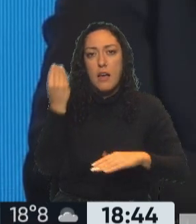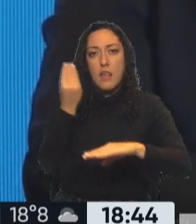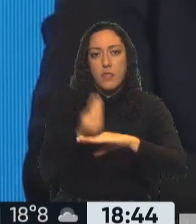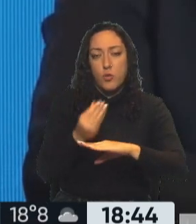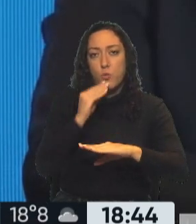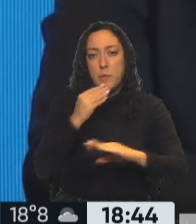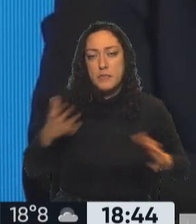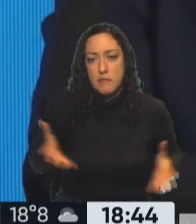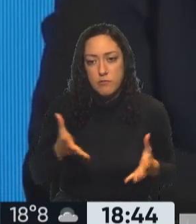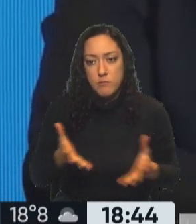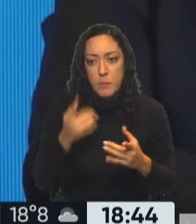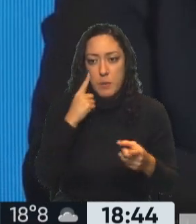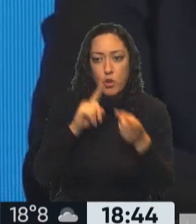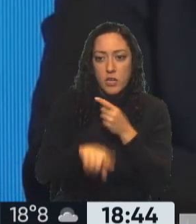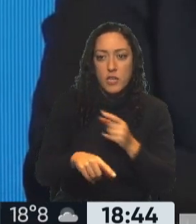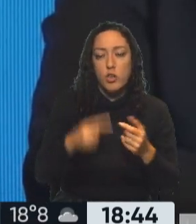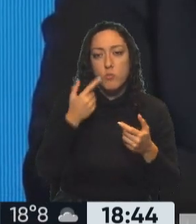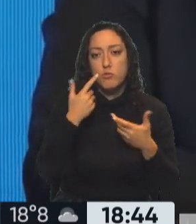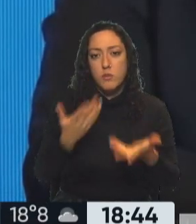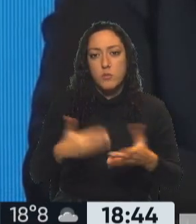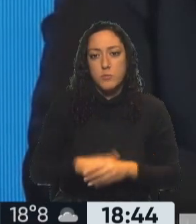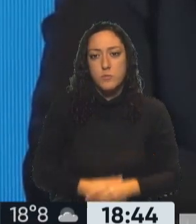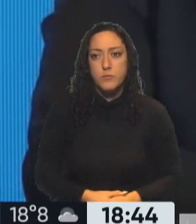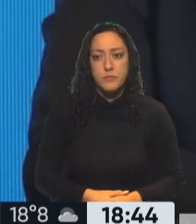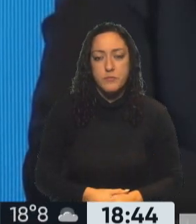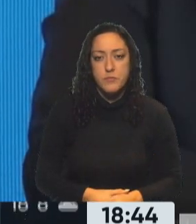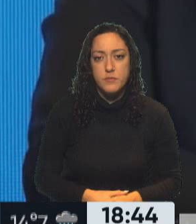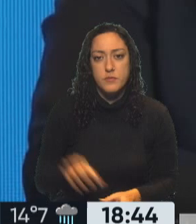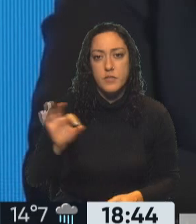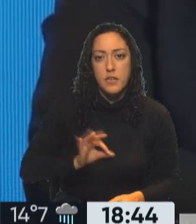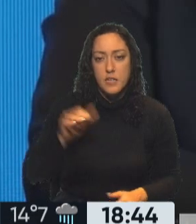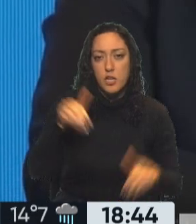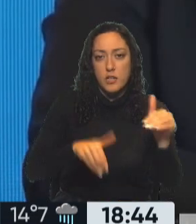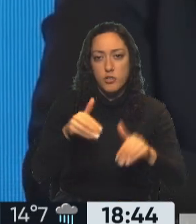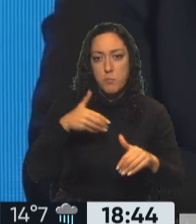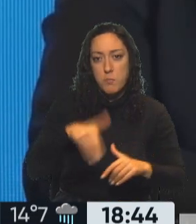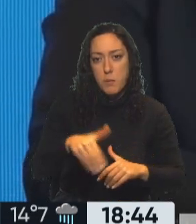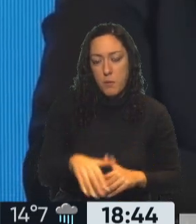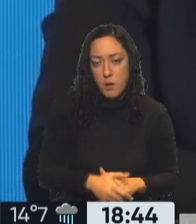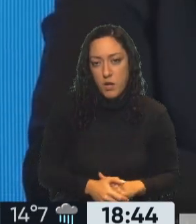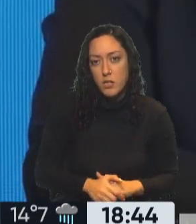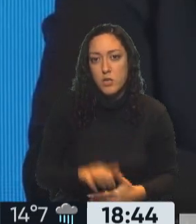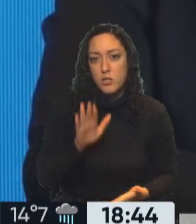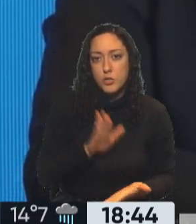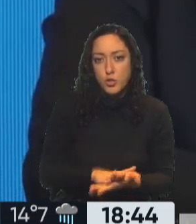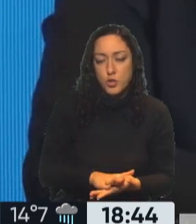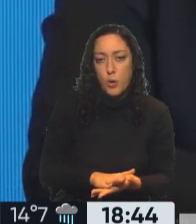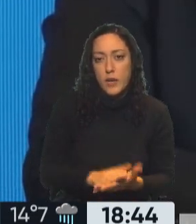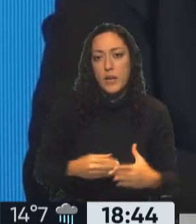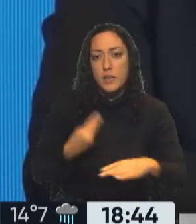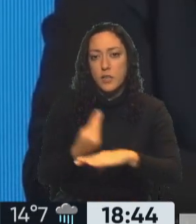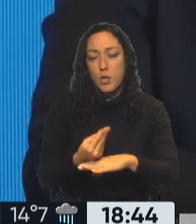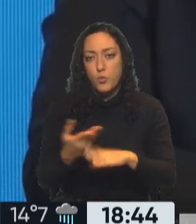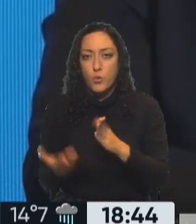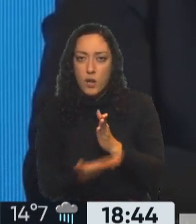de Sergio massa compartimos en vivo definitiva de cara al año electoral que viene respecto de respaldo de candidaturas